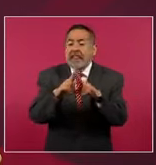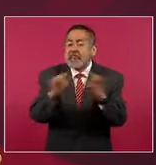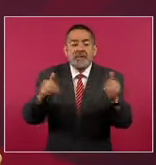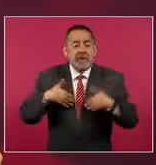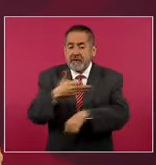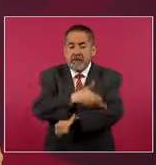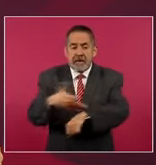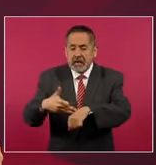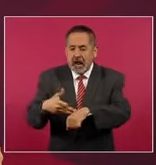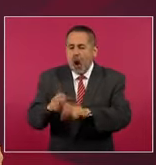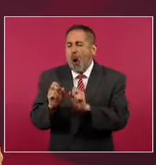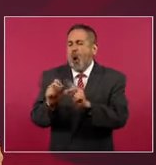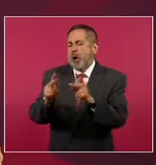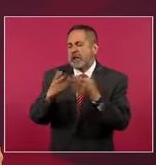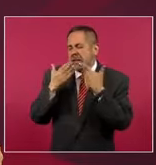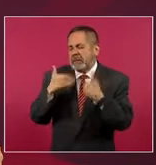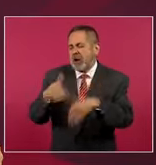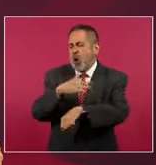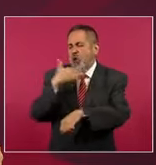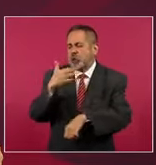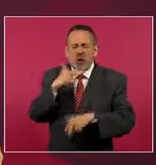familiares.